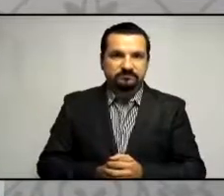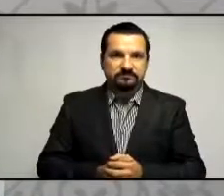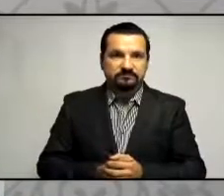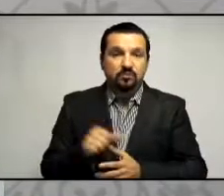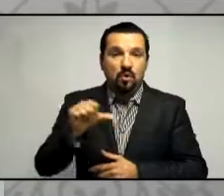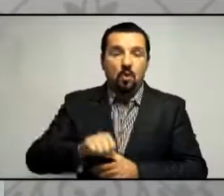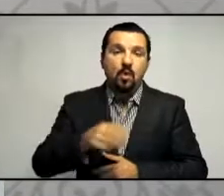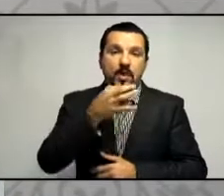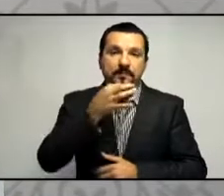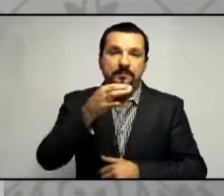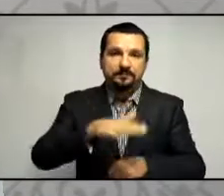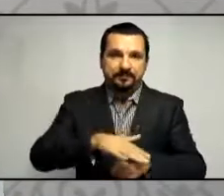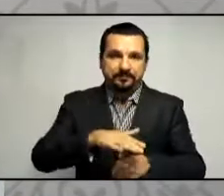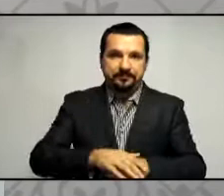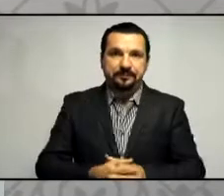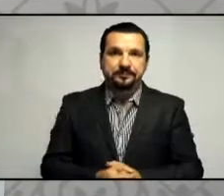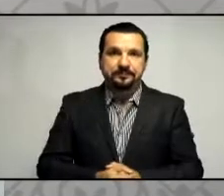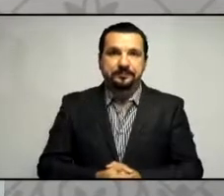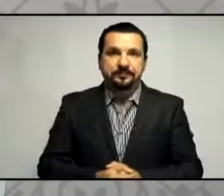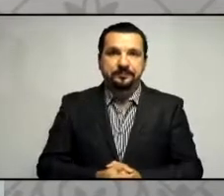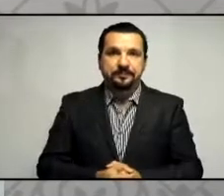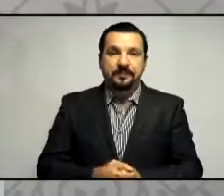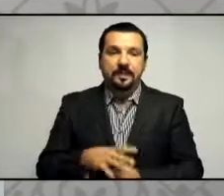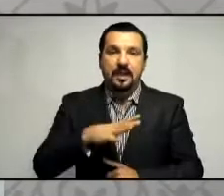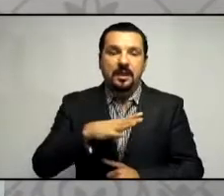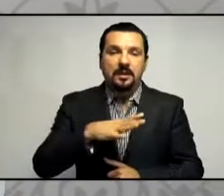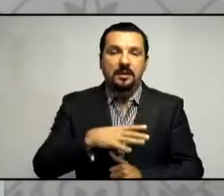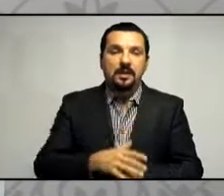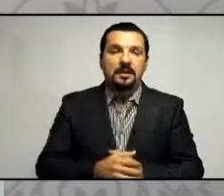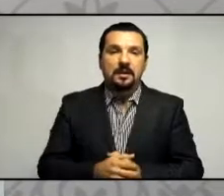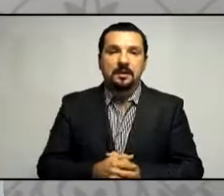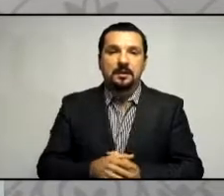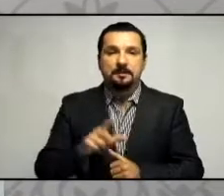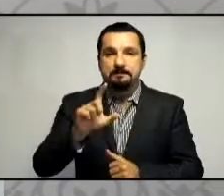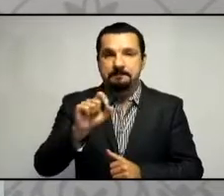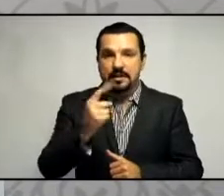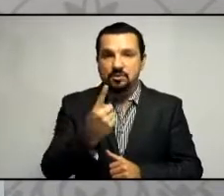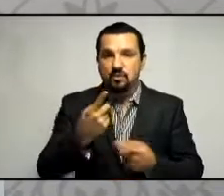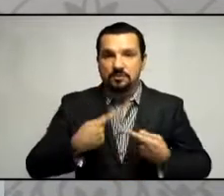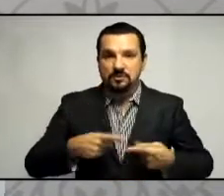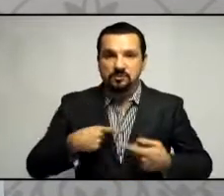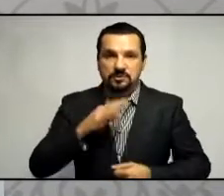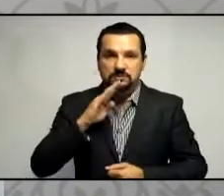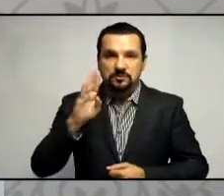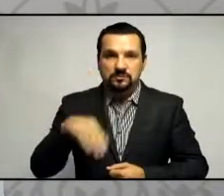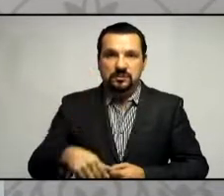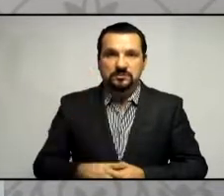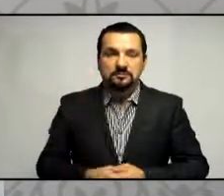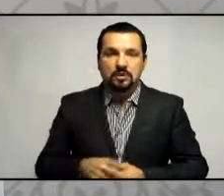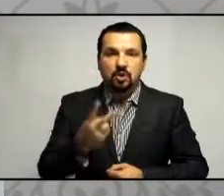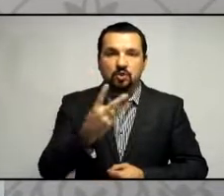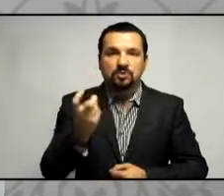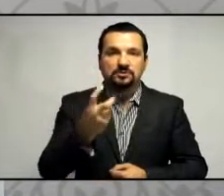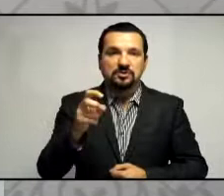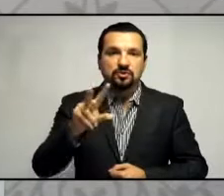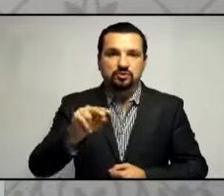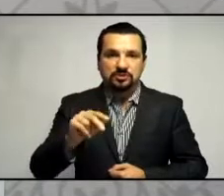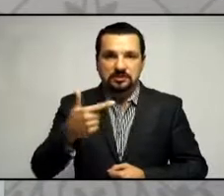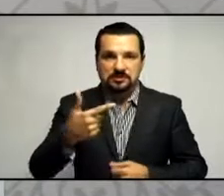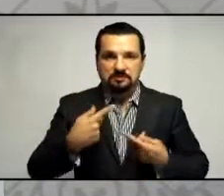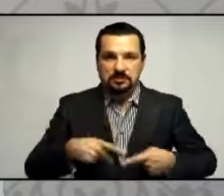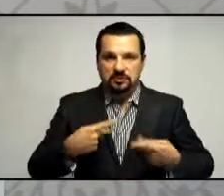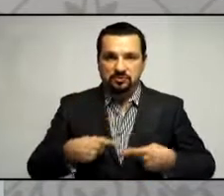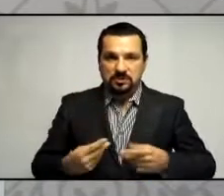El día de hoy te comunicamos que se han presentado 21 fallecimientos y 287